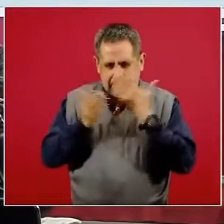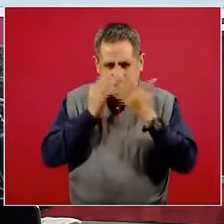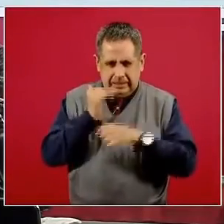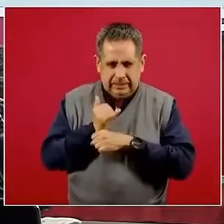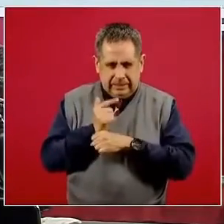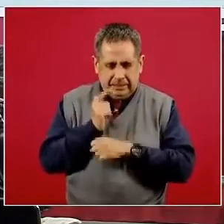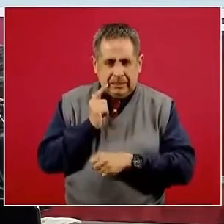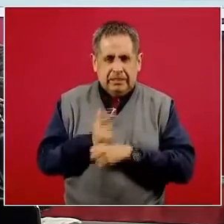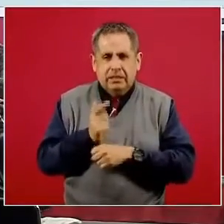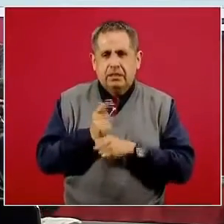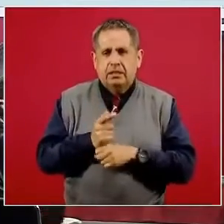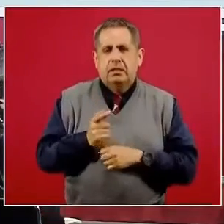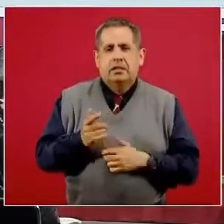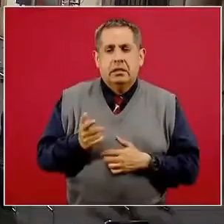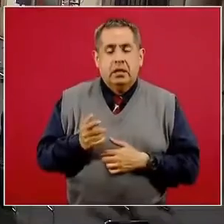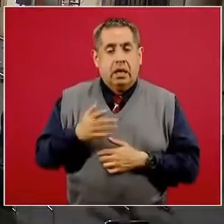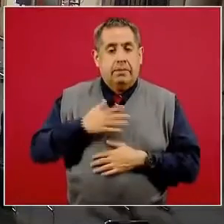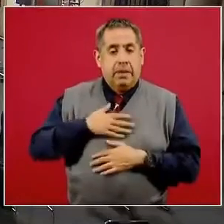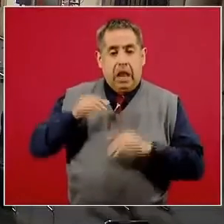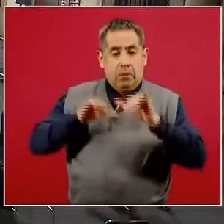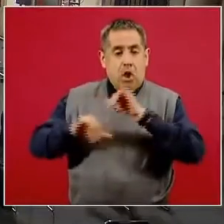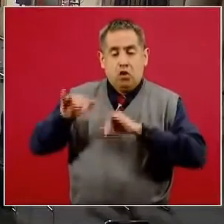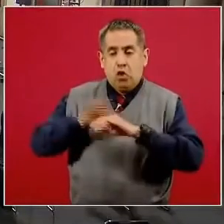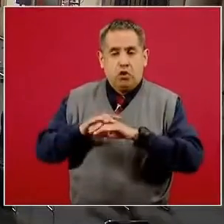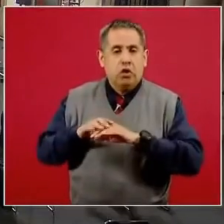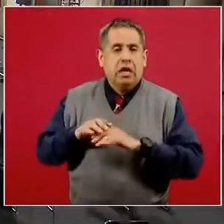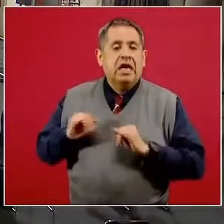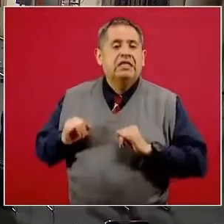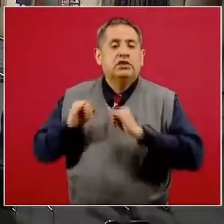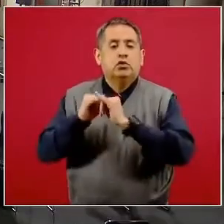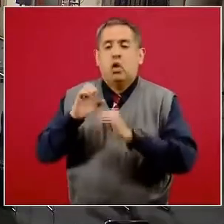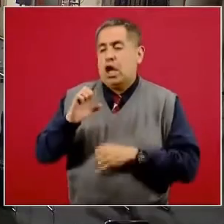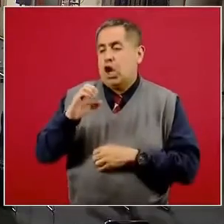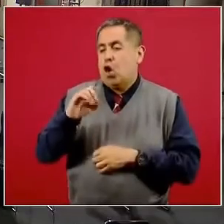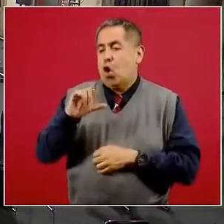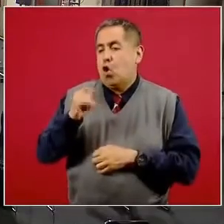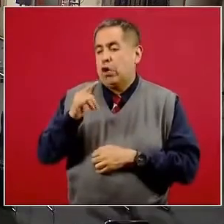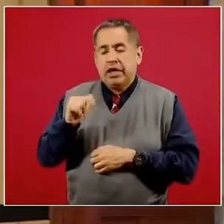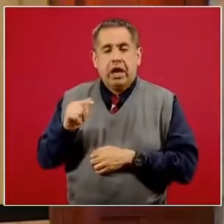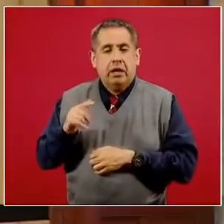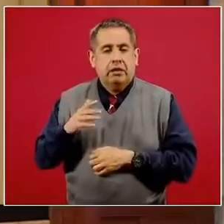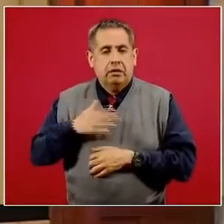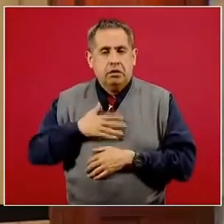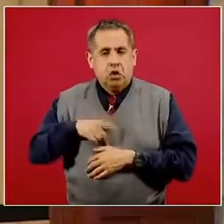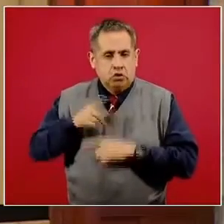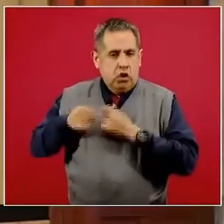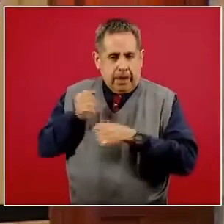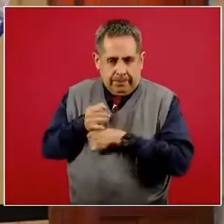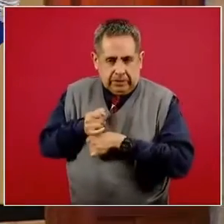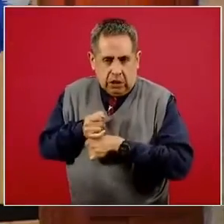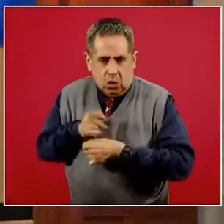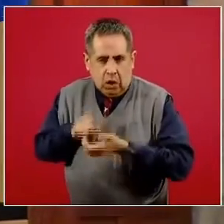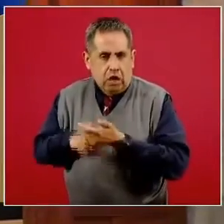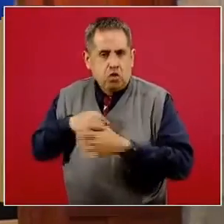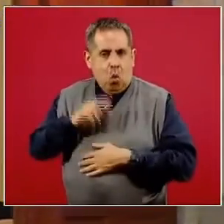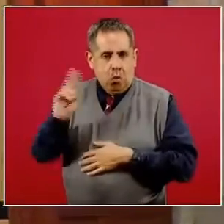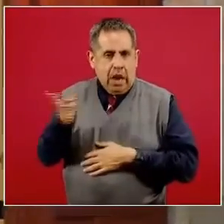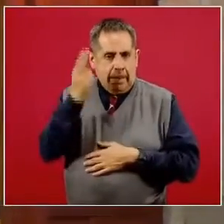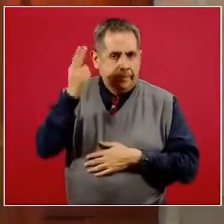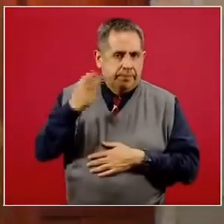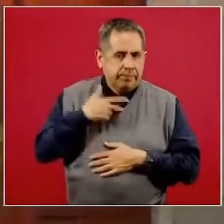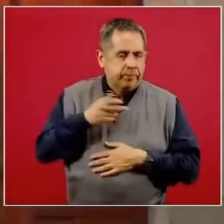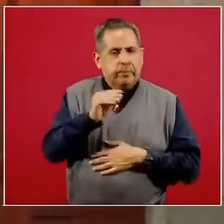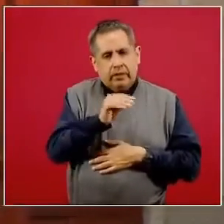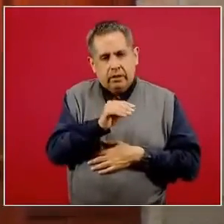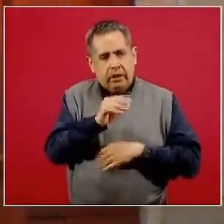hizo en mi laboratorio, en el Instituto de Ecología. Pues yo soy investigadora de la UNAM, ahorita